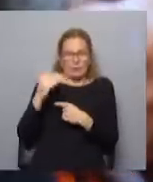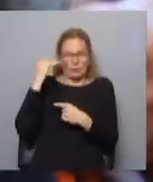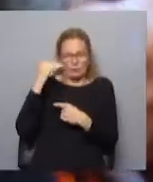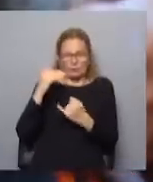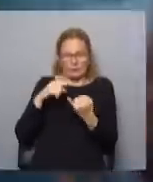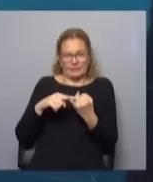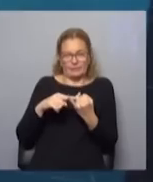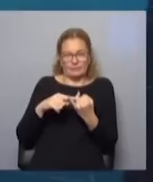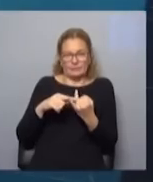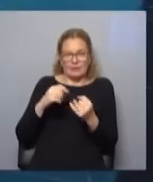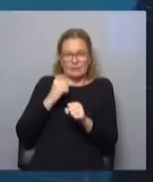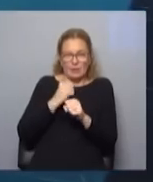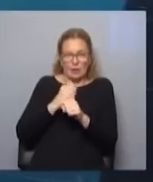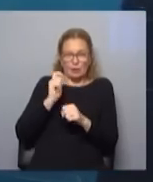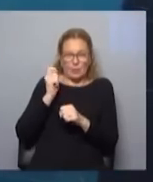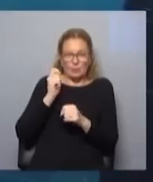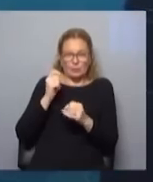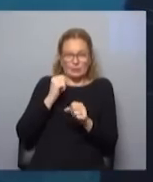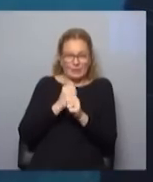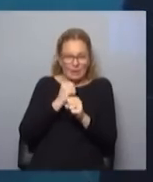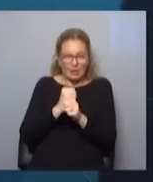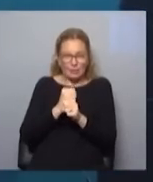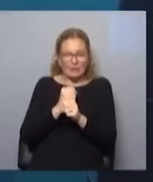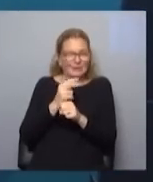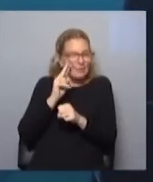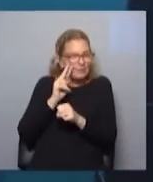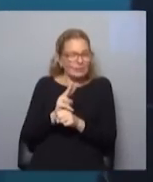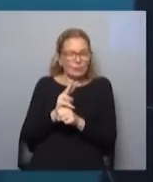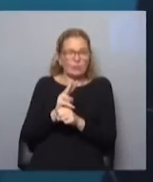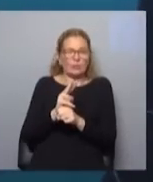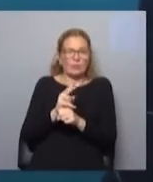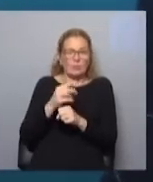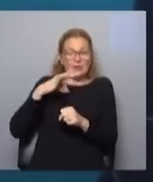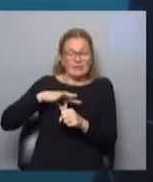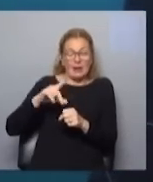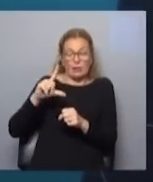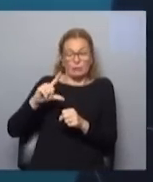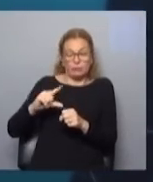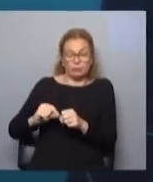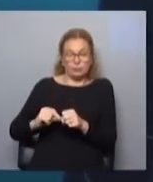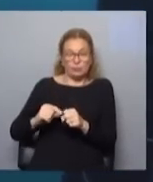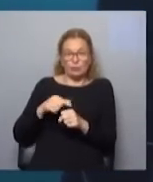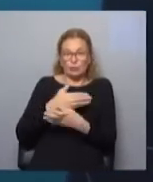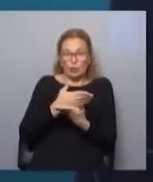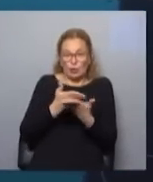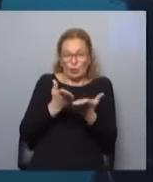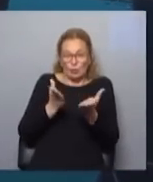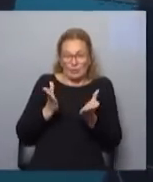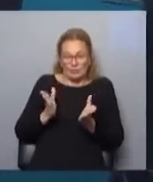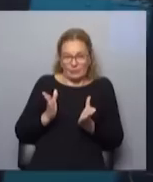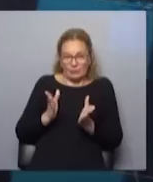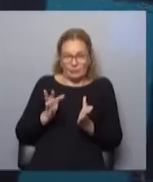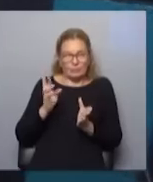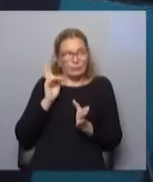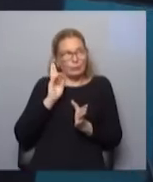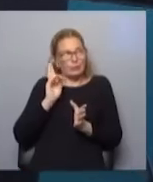empleados públicos trabajadores que han visto como el salario se redujo todo eso hace un ruido